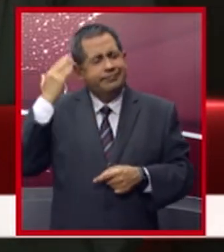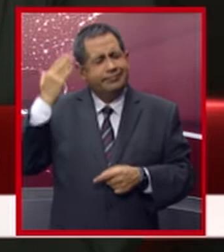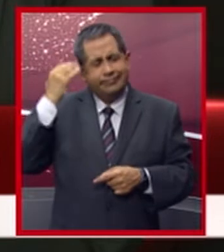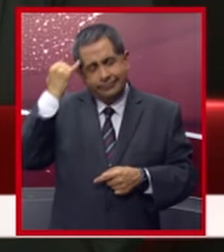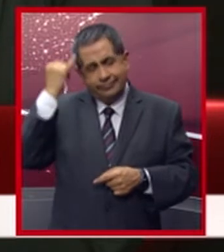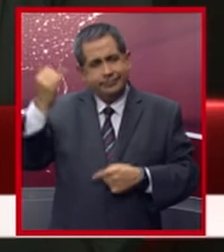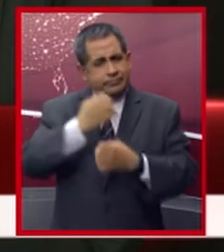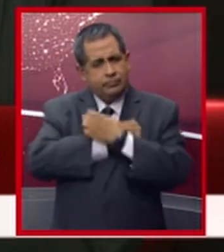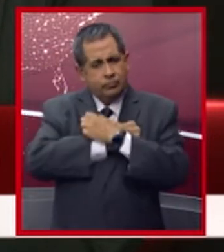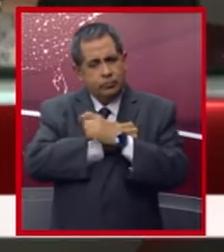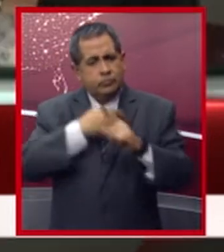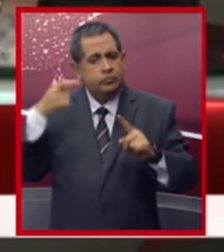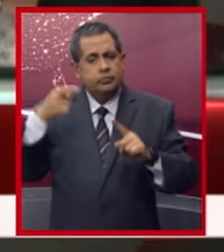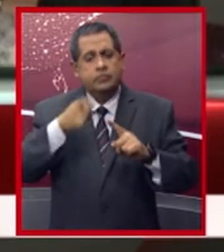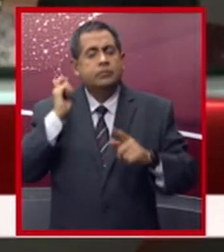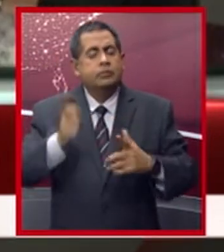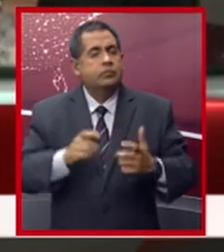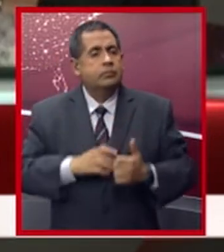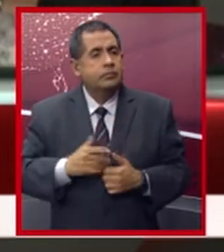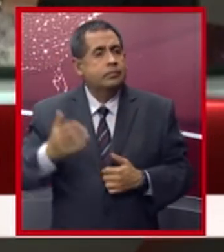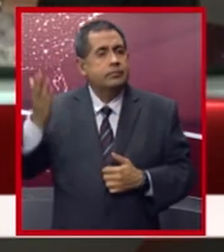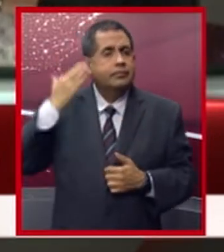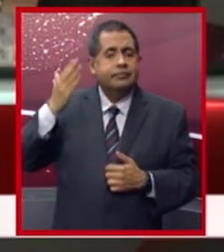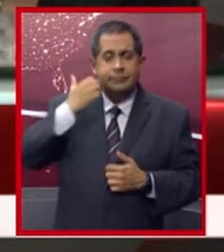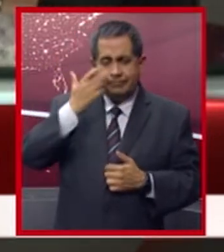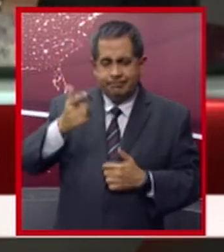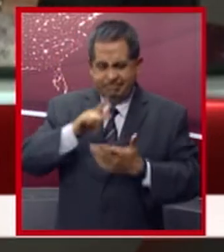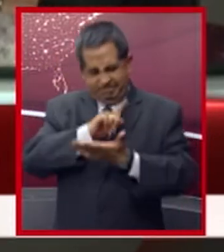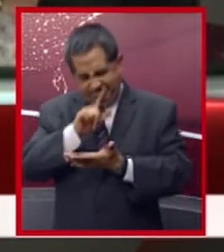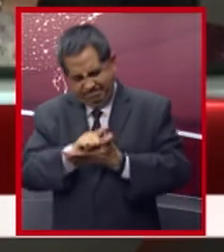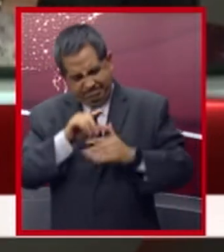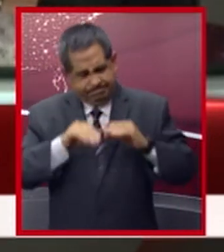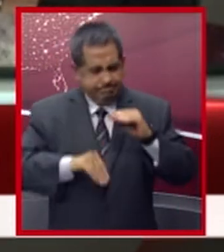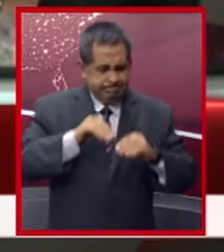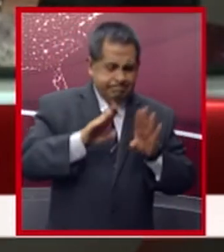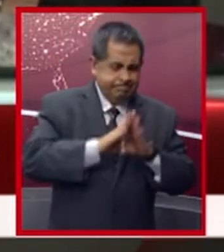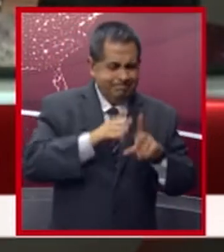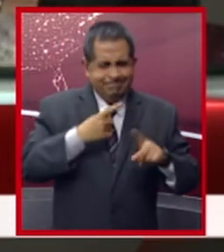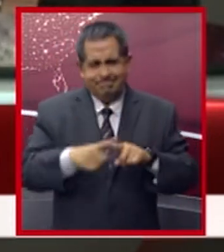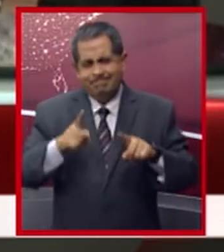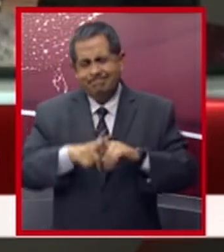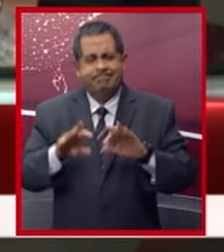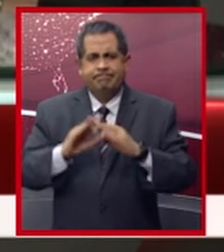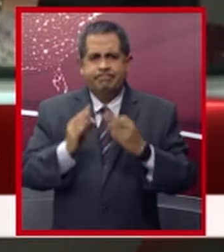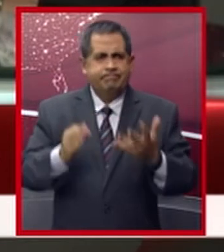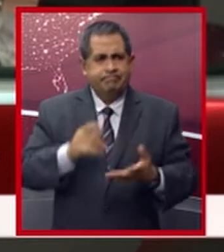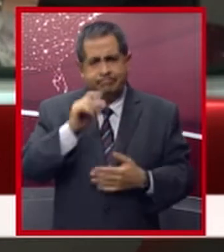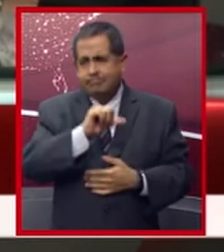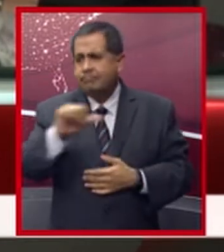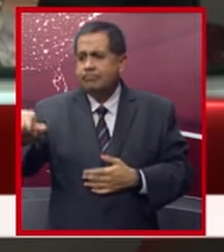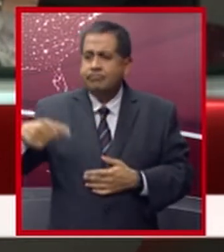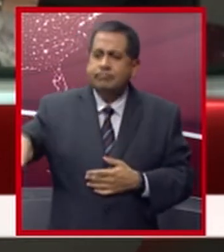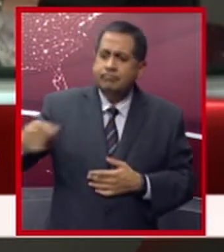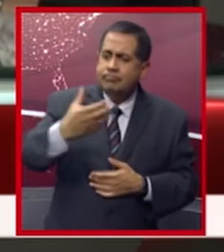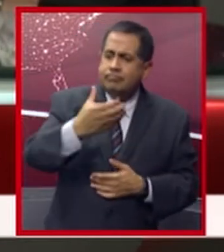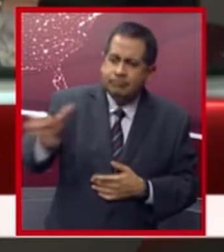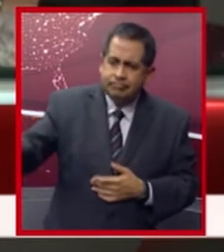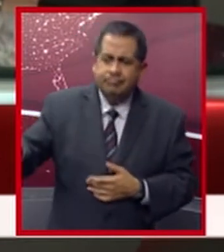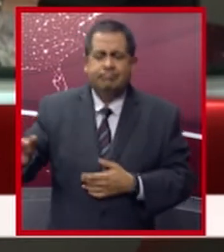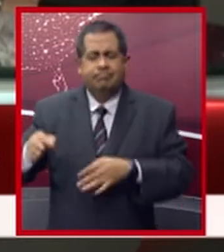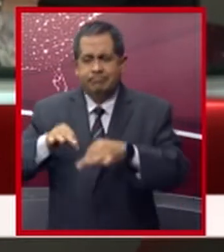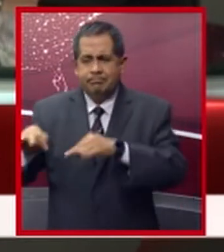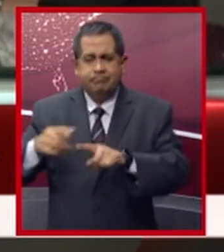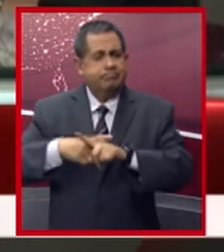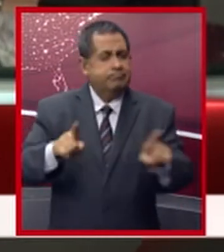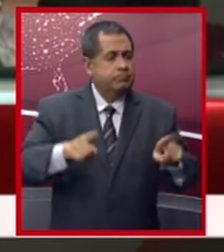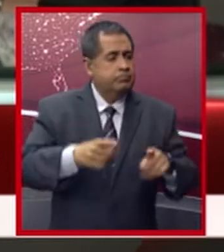muchas dificultades. Habíamos querido legislar de diferentes formas para los jornaleros agrícolas mexicanos